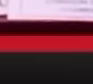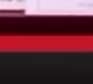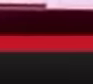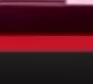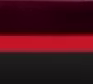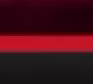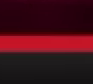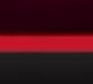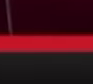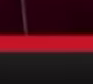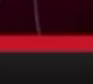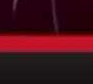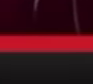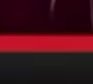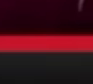especialista.